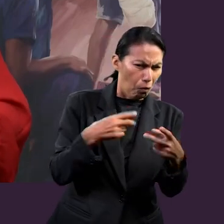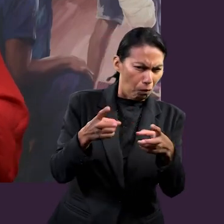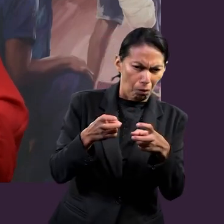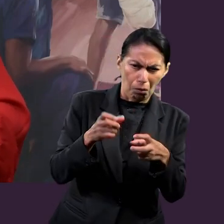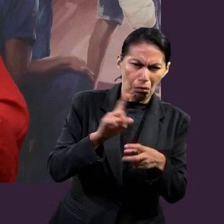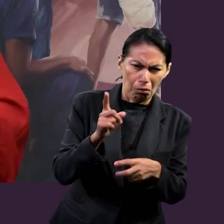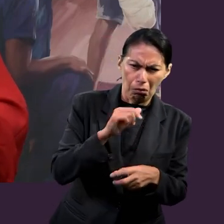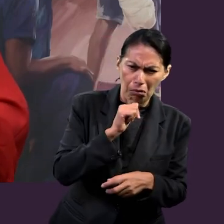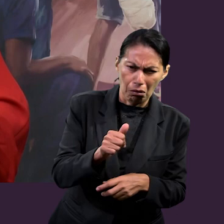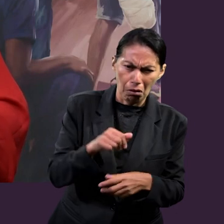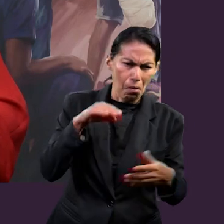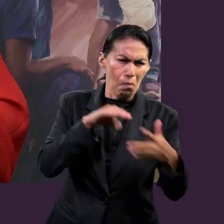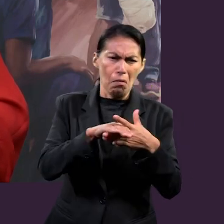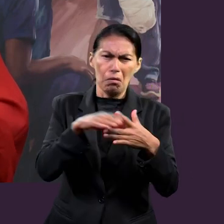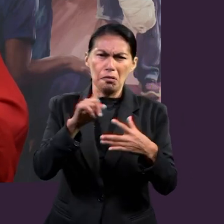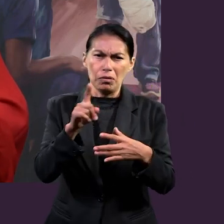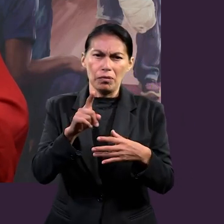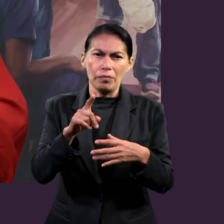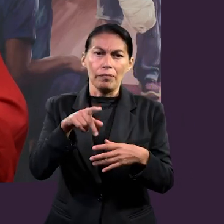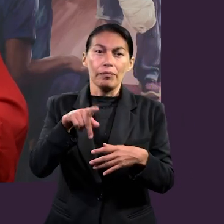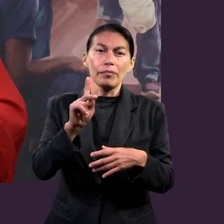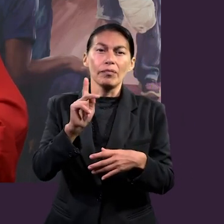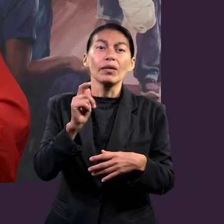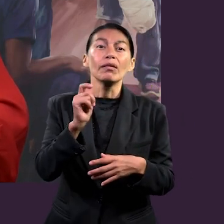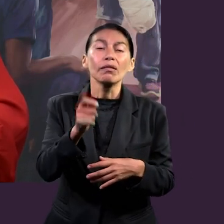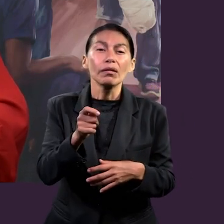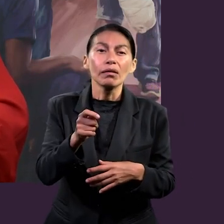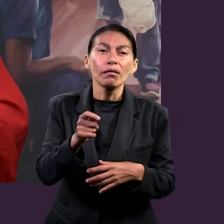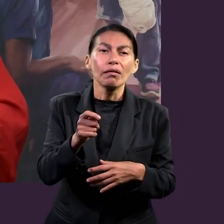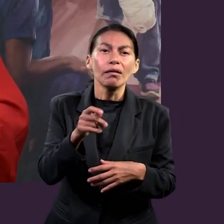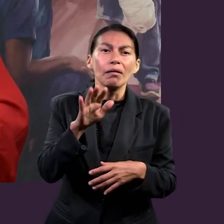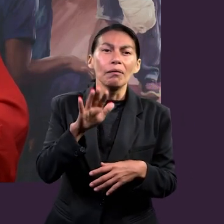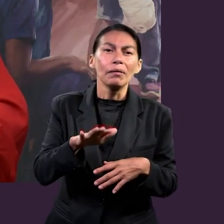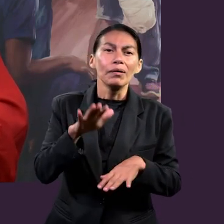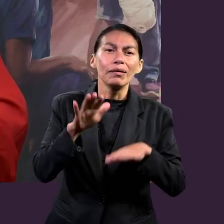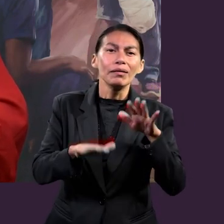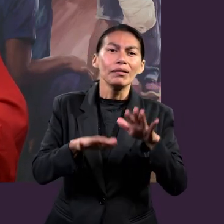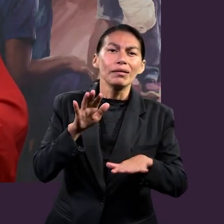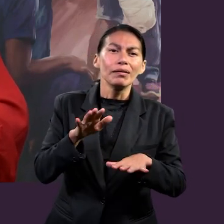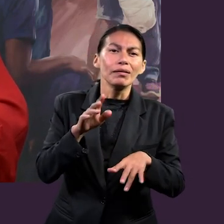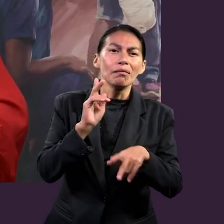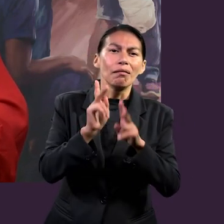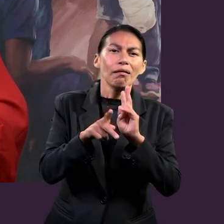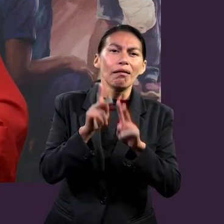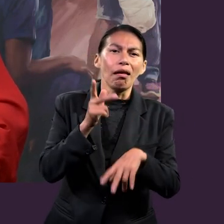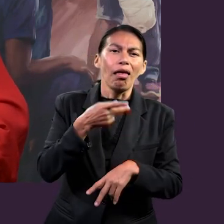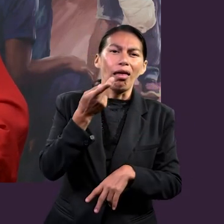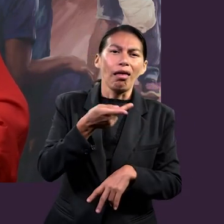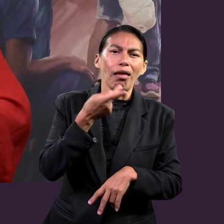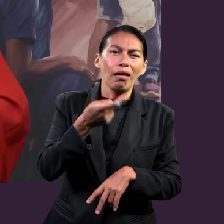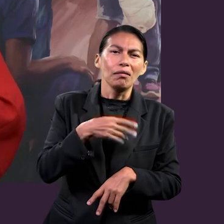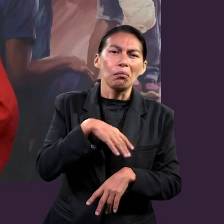robo, yo no mato, yo no hago esto. Pero ¿qué tal la lengua? Porque ahí dice que tu palabra no es